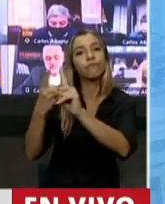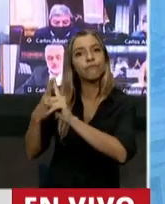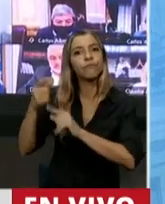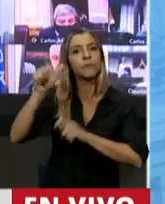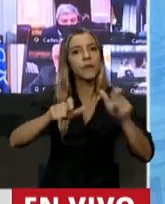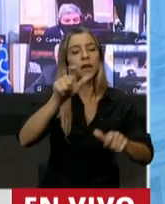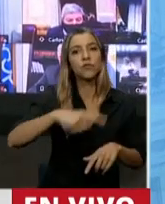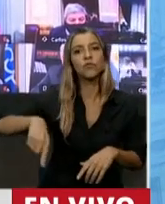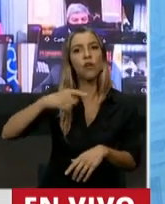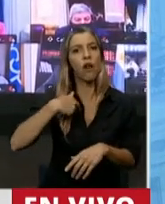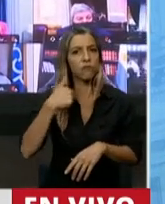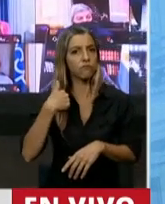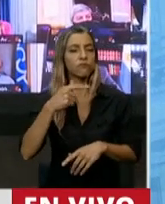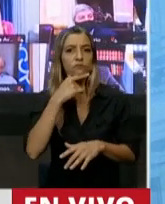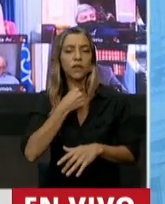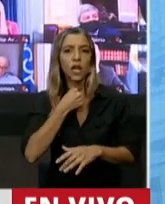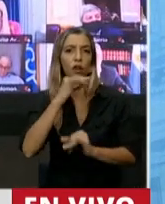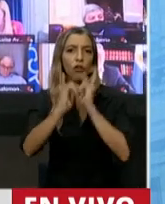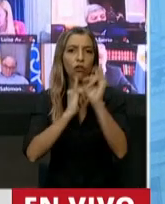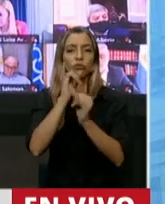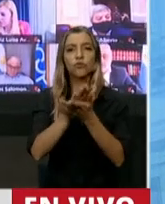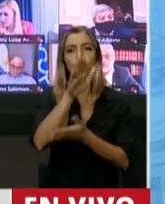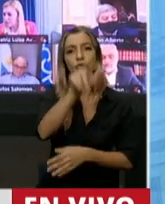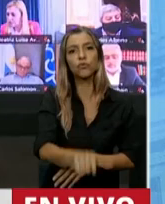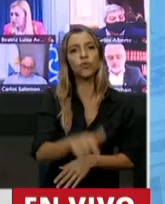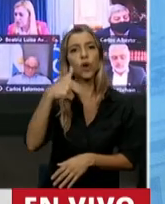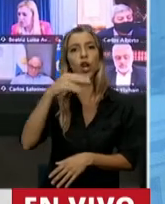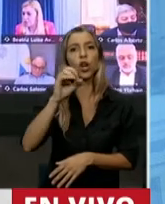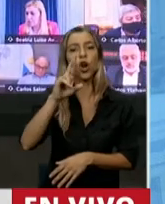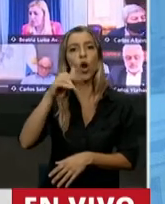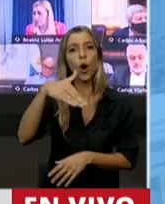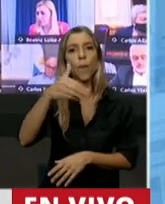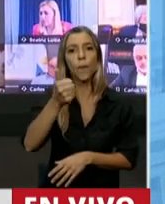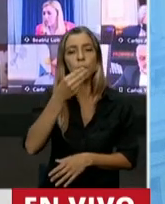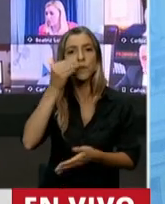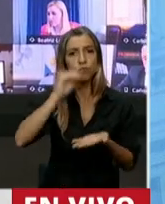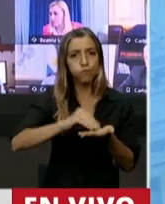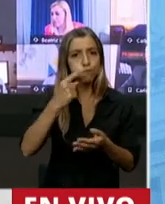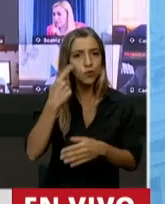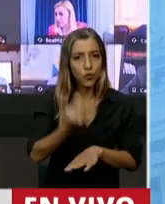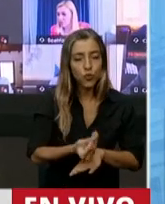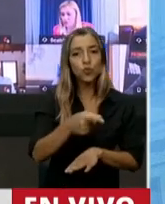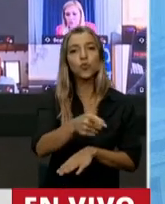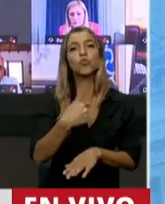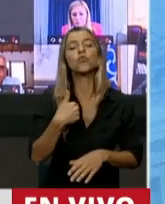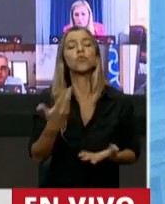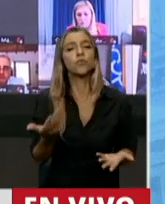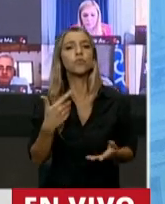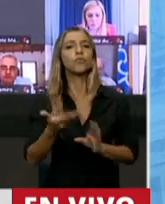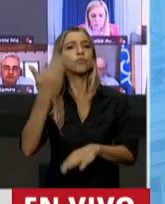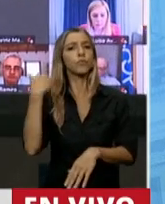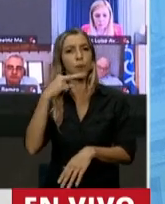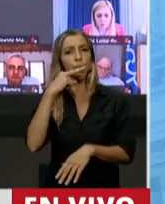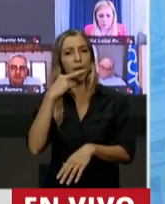una, que es la historia de Norma, que es de Chubut. El viernes pasado, como todos los viernes, hablamos con familias que